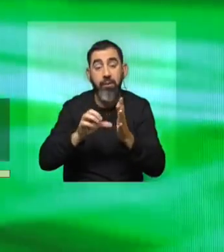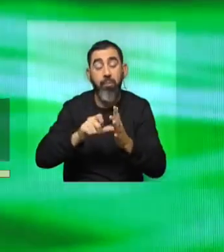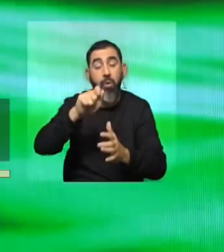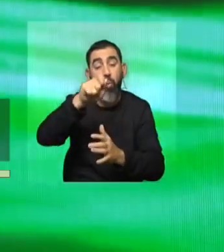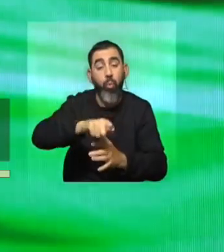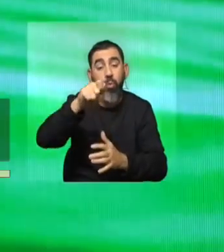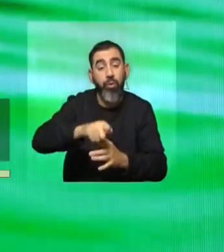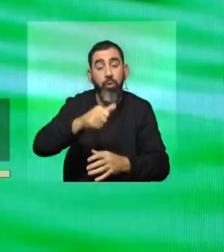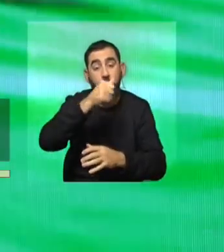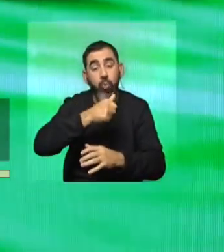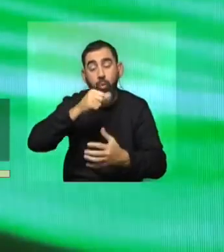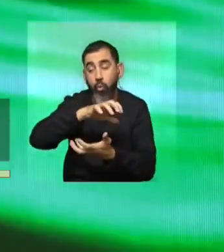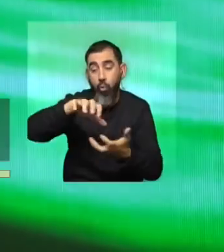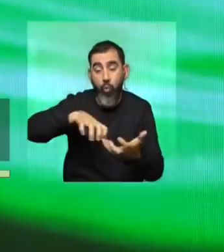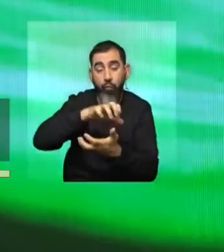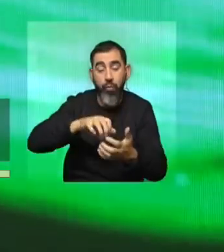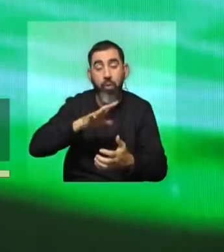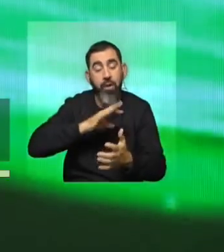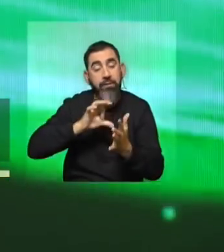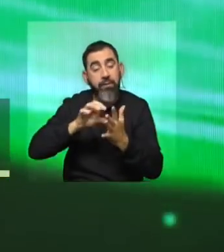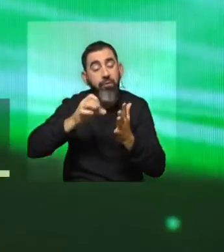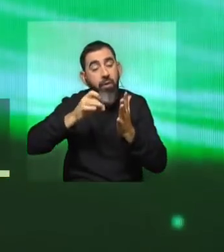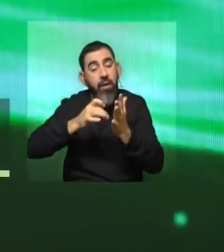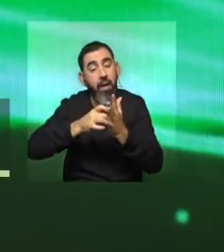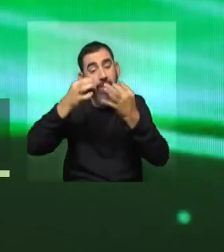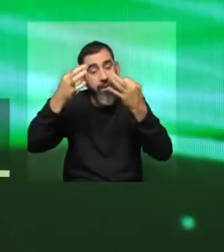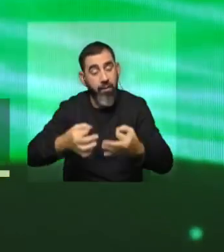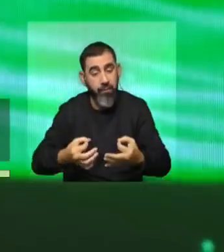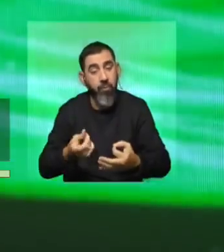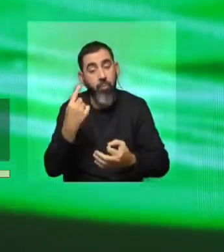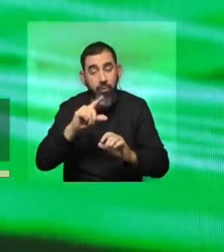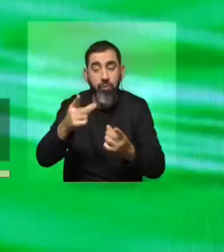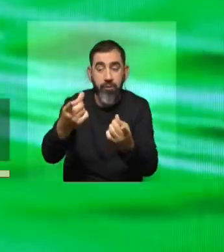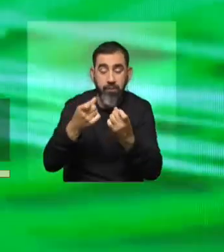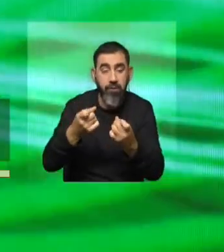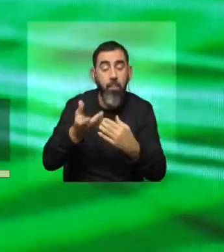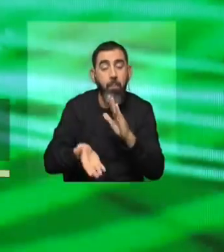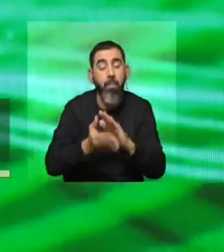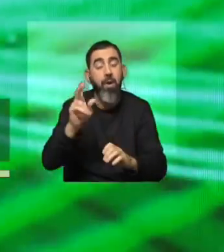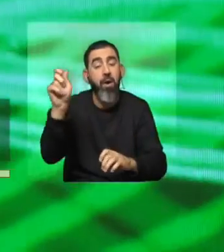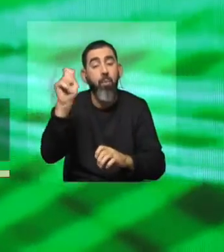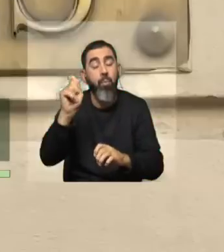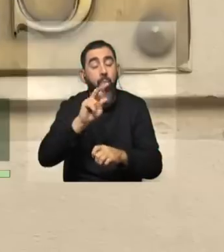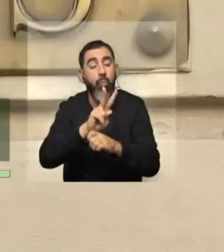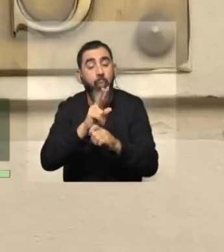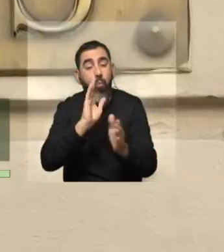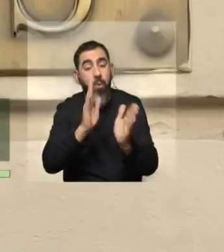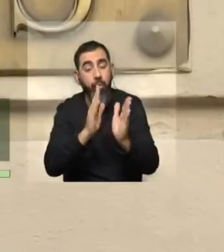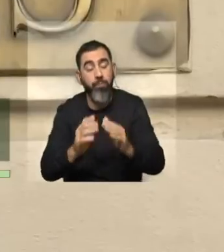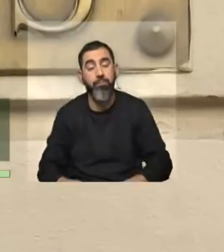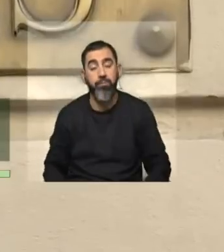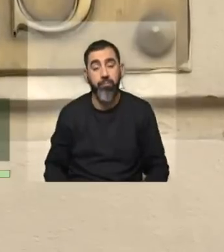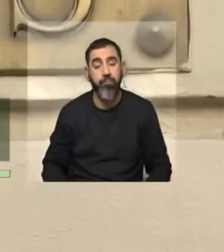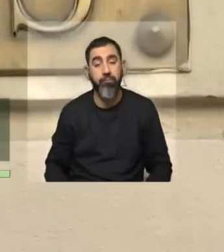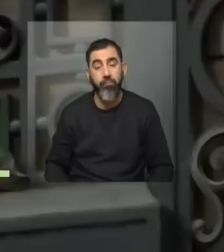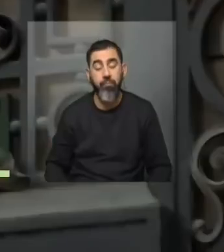para resolver sus conflictos tengan un servicio de calidad. Y para esto necesitamos más defensores públicos. A lo mejor